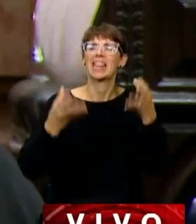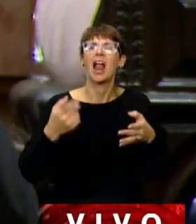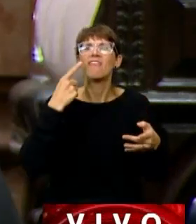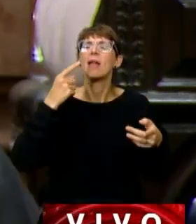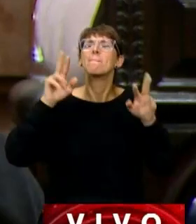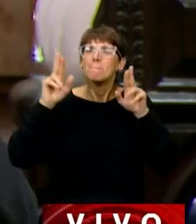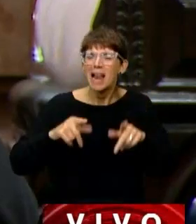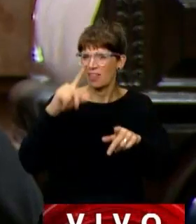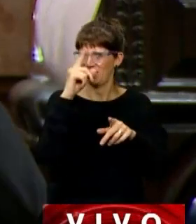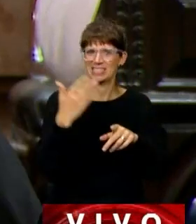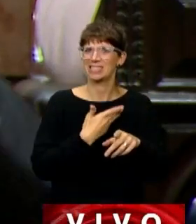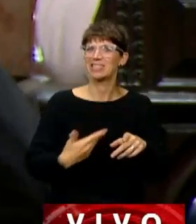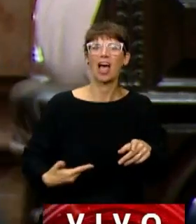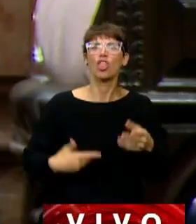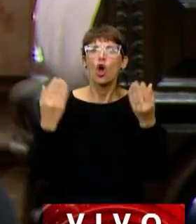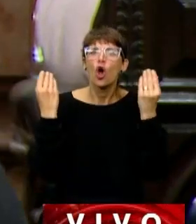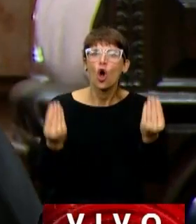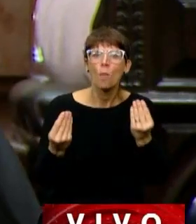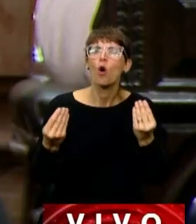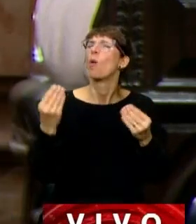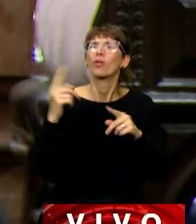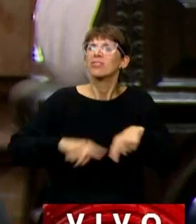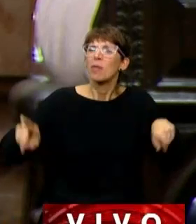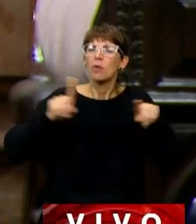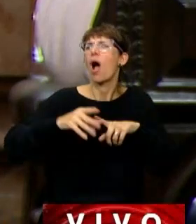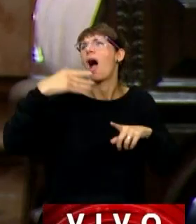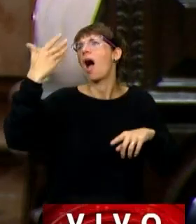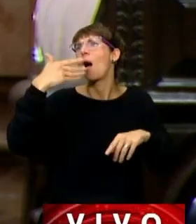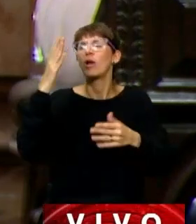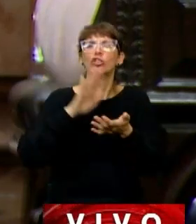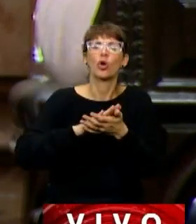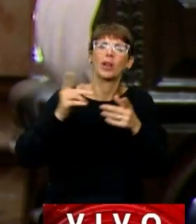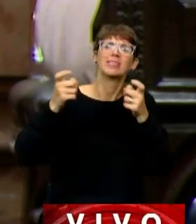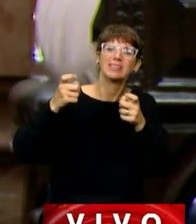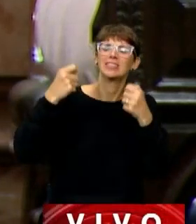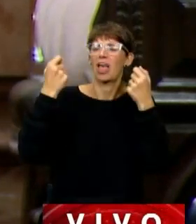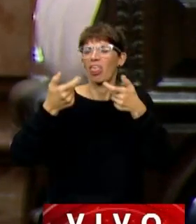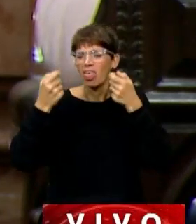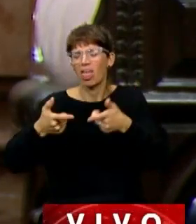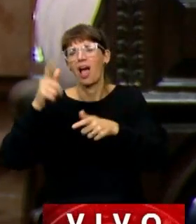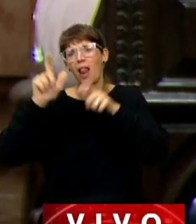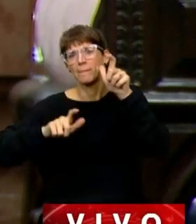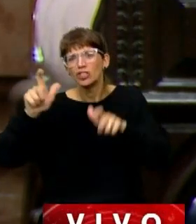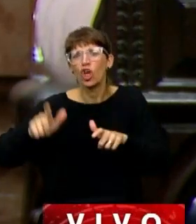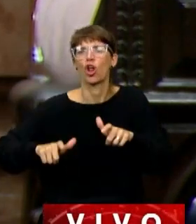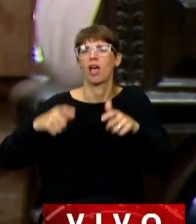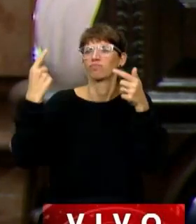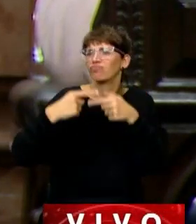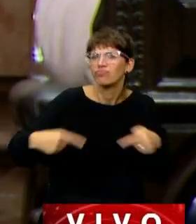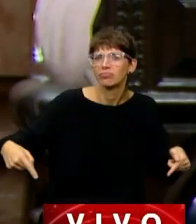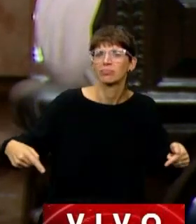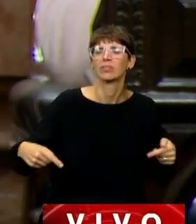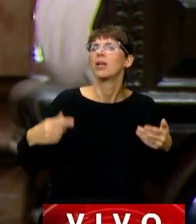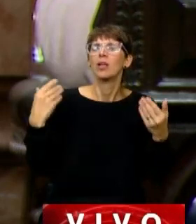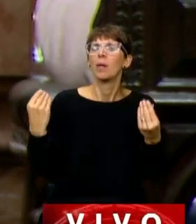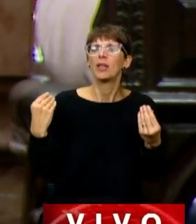de Estado que tantas loas se hablan de las necesidades de políticas de Estado en la Argentina.